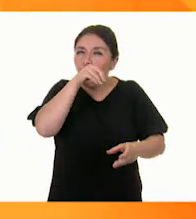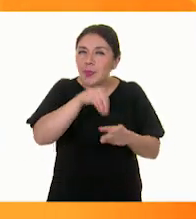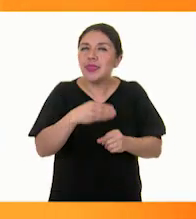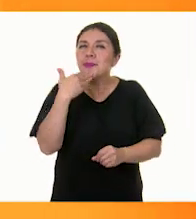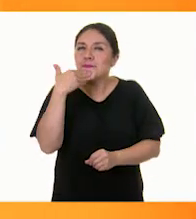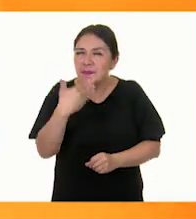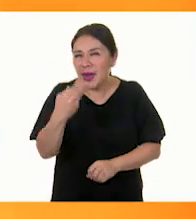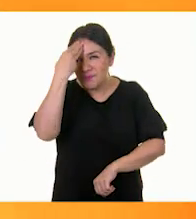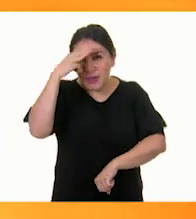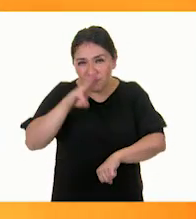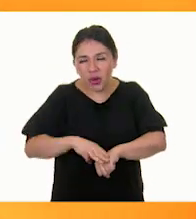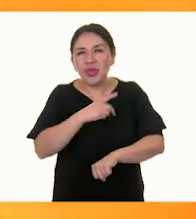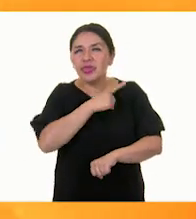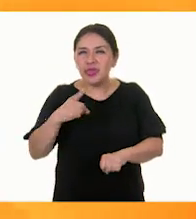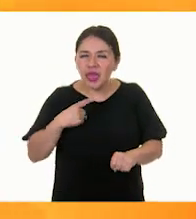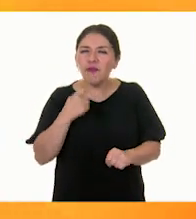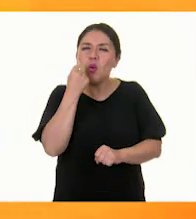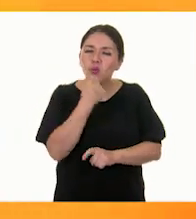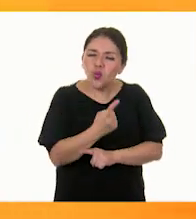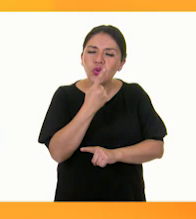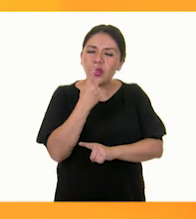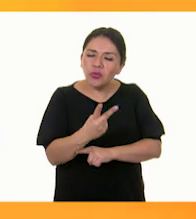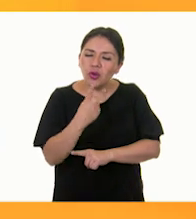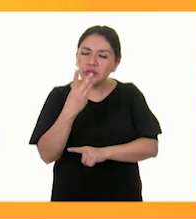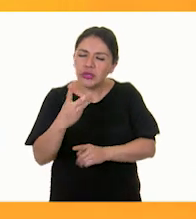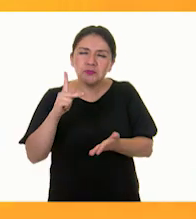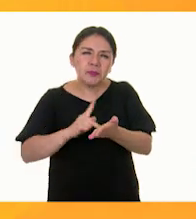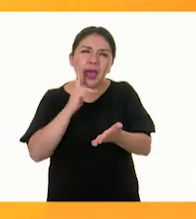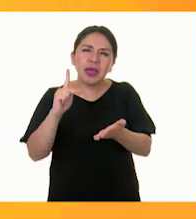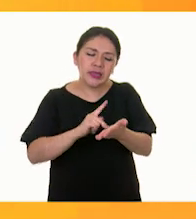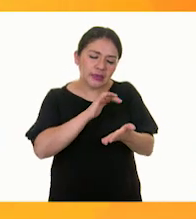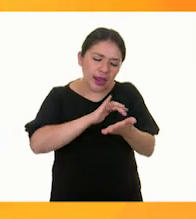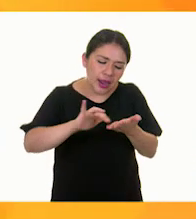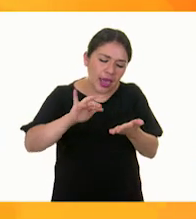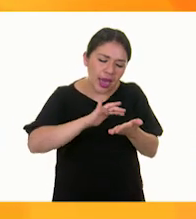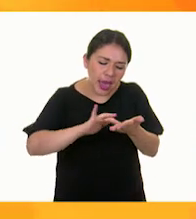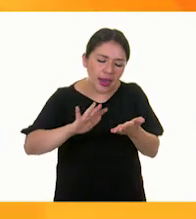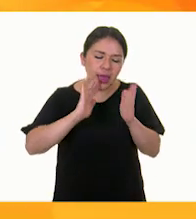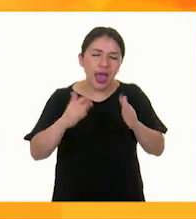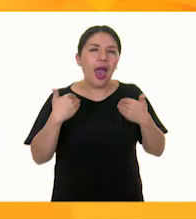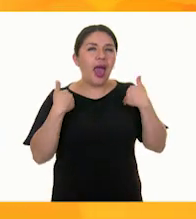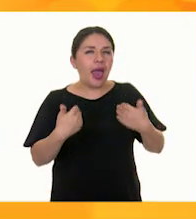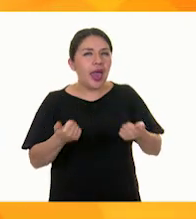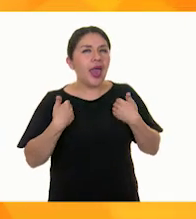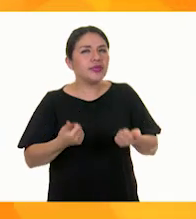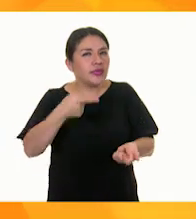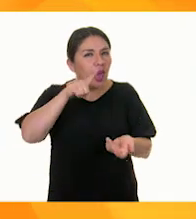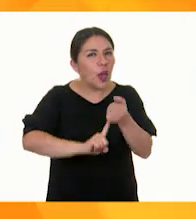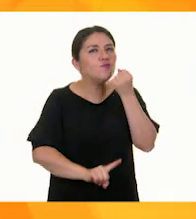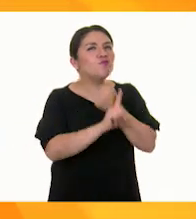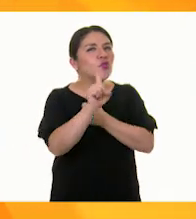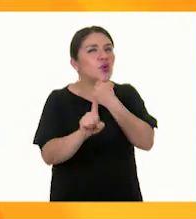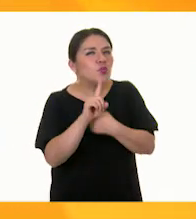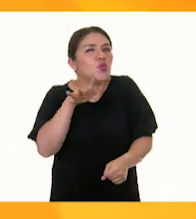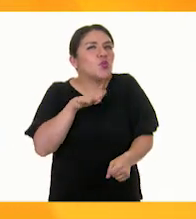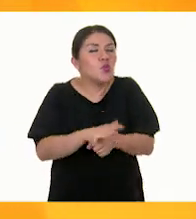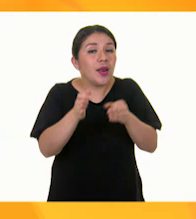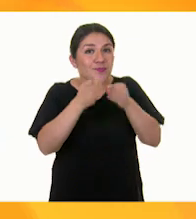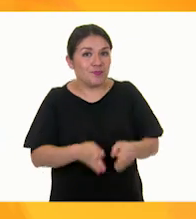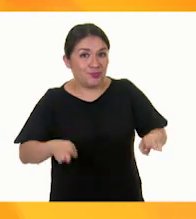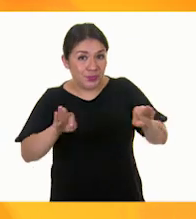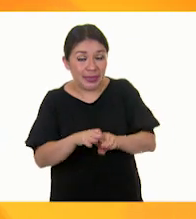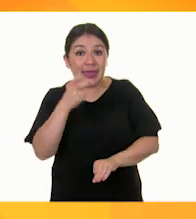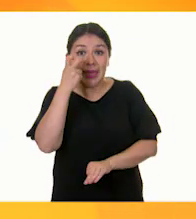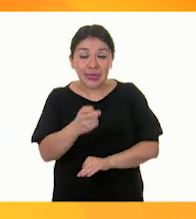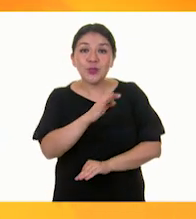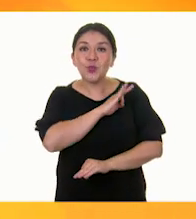Tenemos que leerlo y releerlo hasta poder identificar las partes importantes y los problemas que hay en la historia. Eso